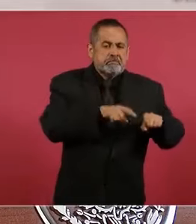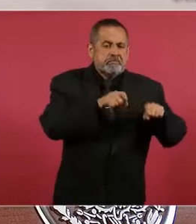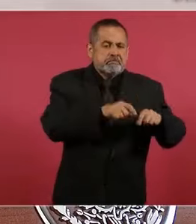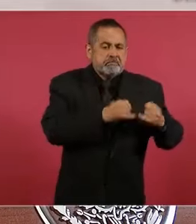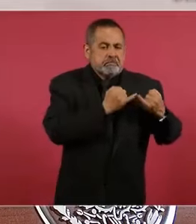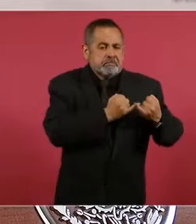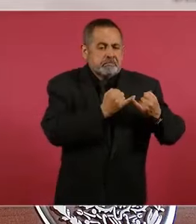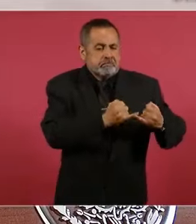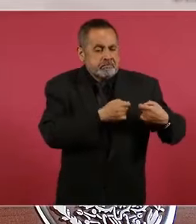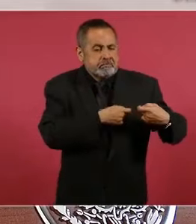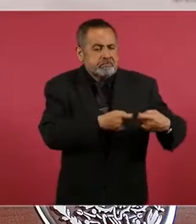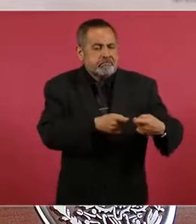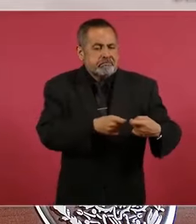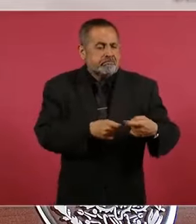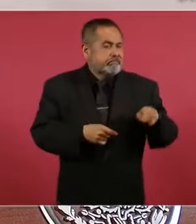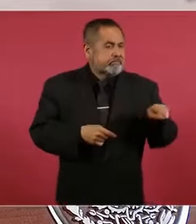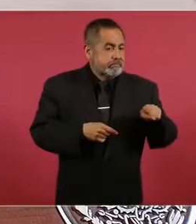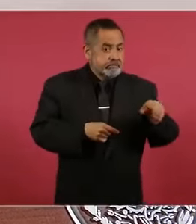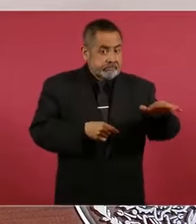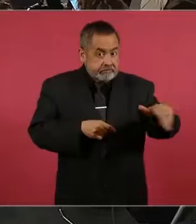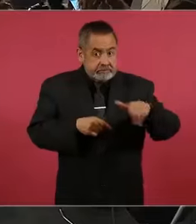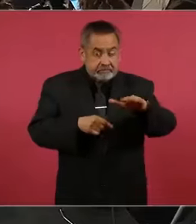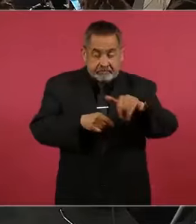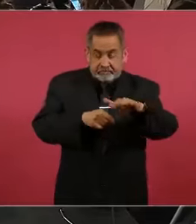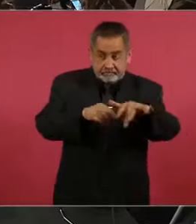que aglutina a